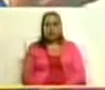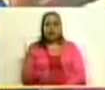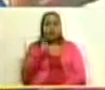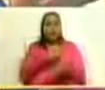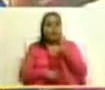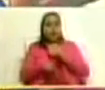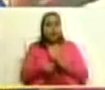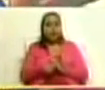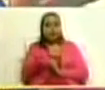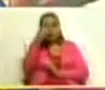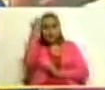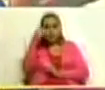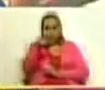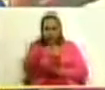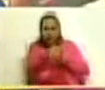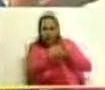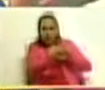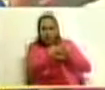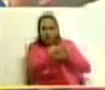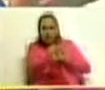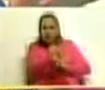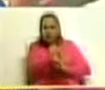¿Te conectaste?